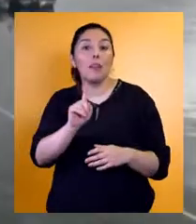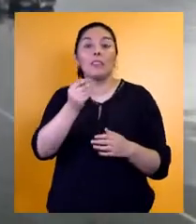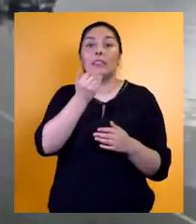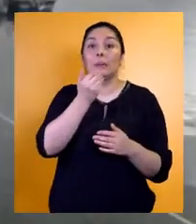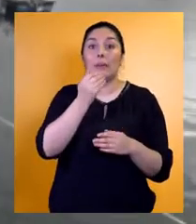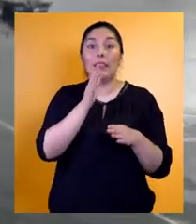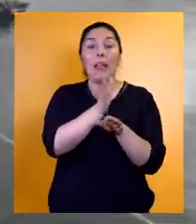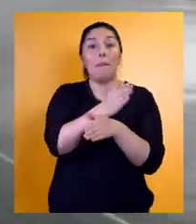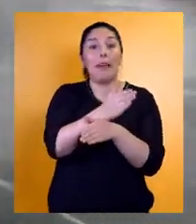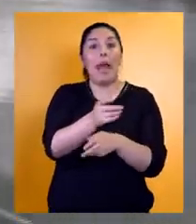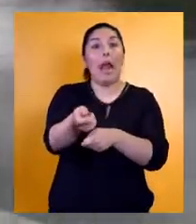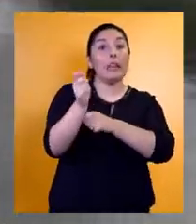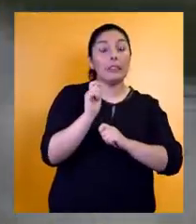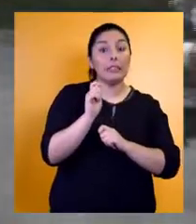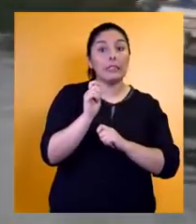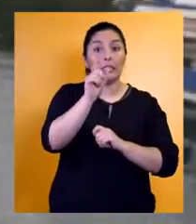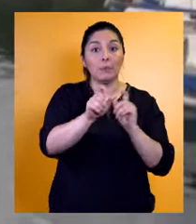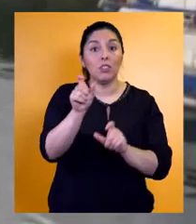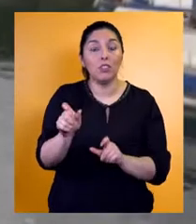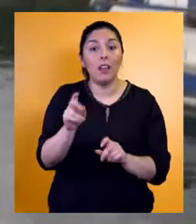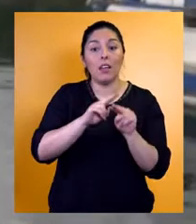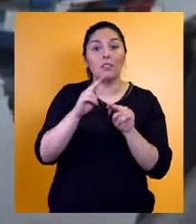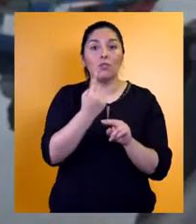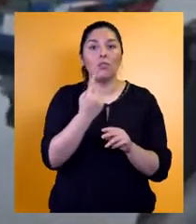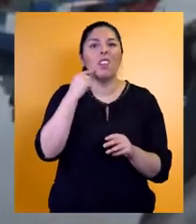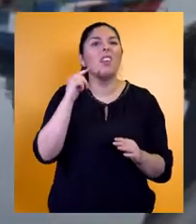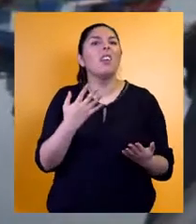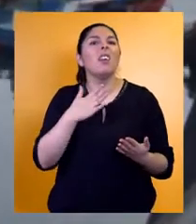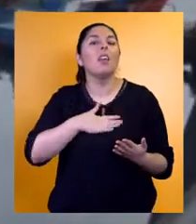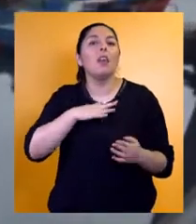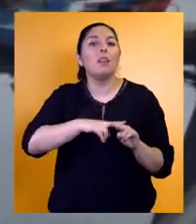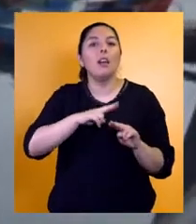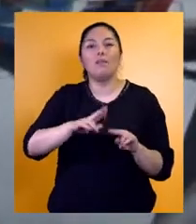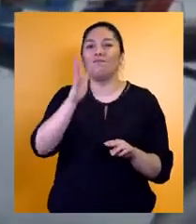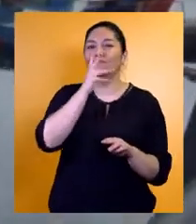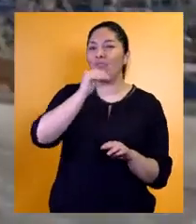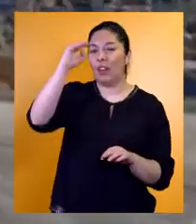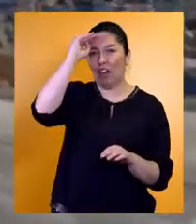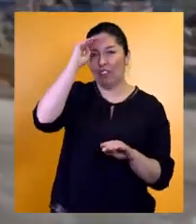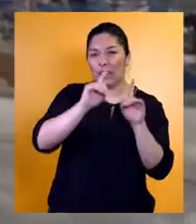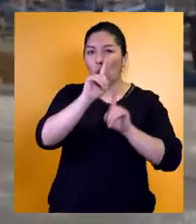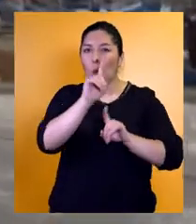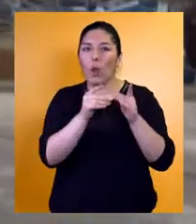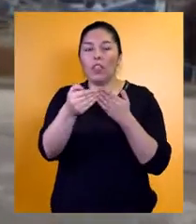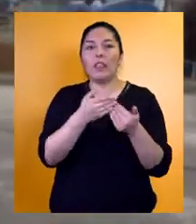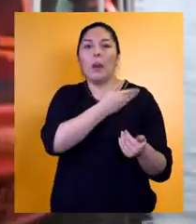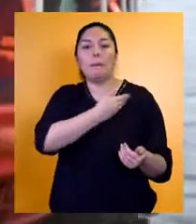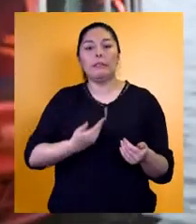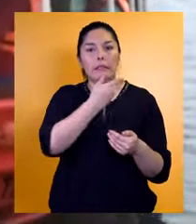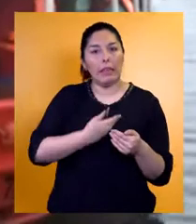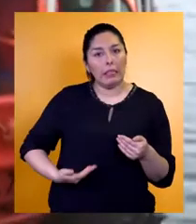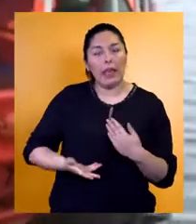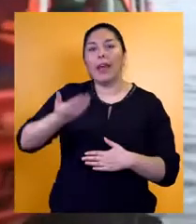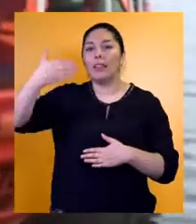la Pesca Artesanal, CONDEP, Jorge Bustos, la opinión que tiene el legislador es en base a la desconfianza que han ido sembrando los gobiernos. Lo que